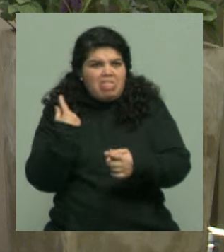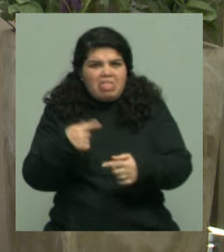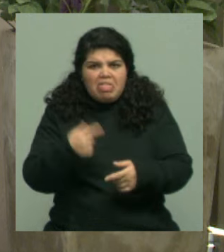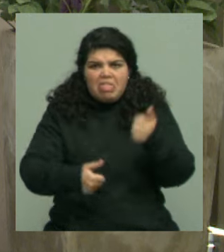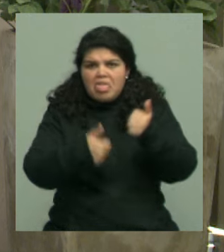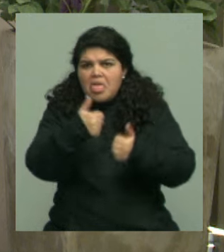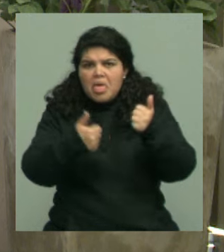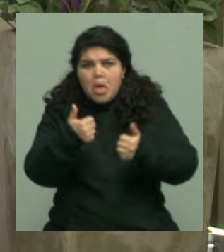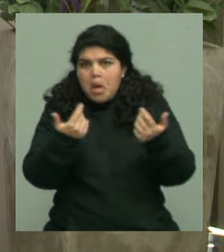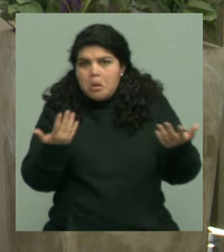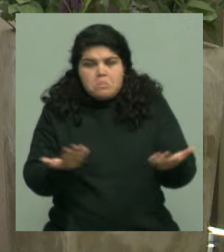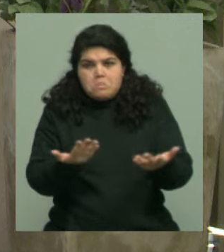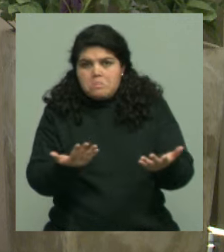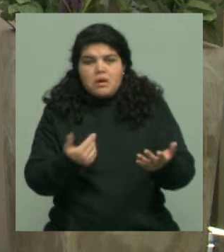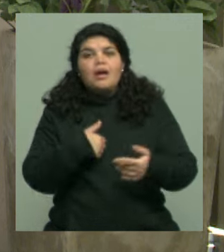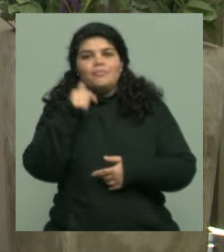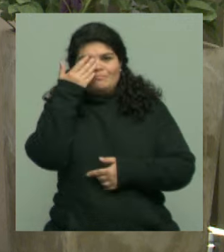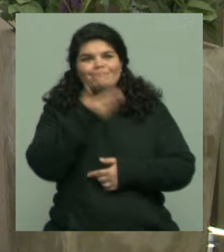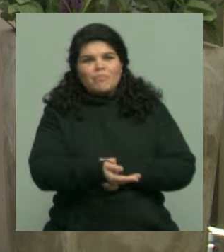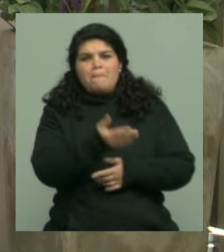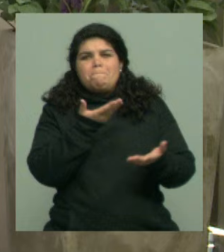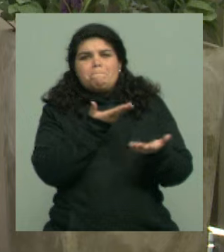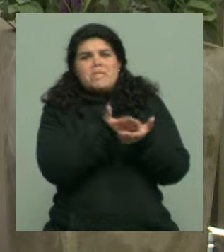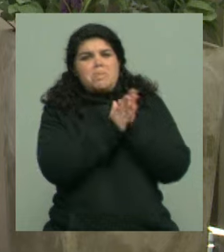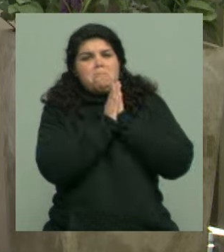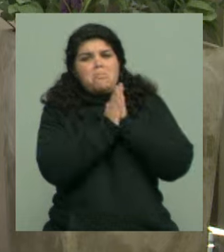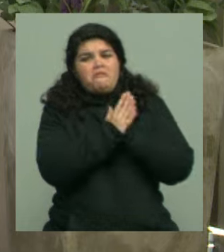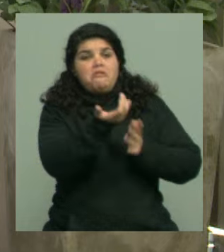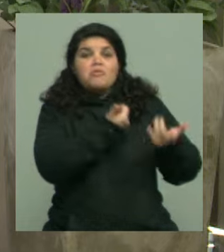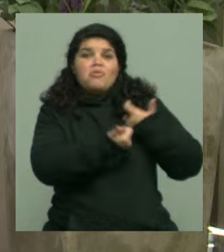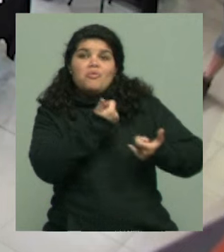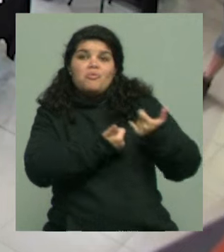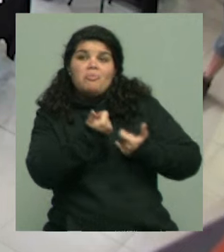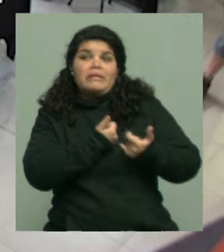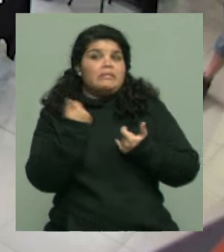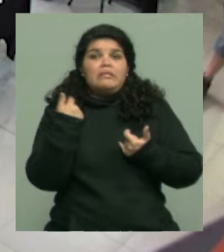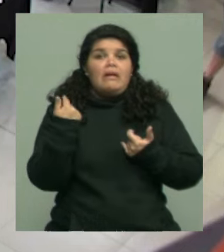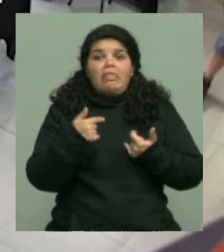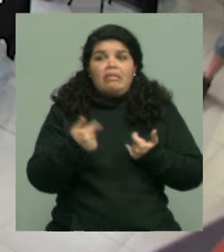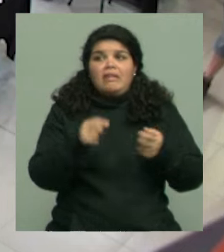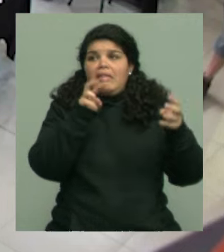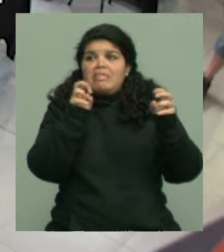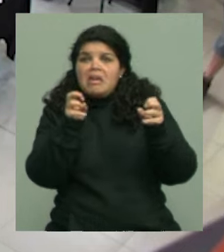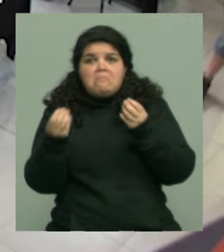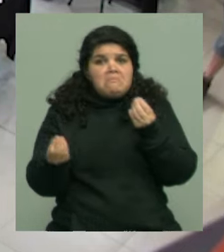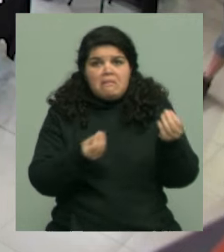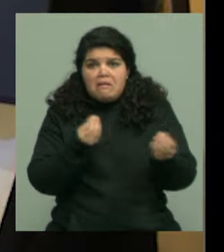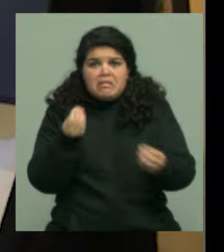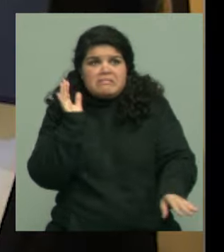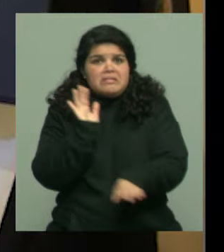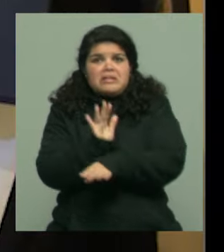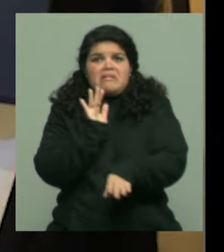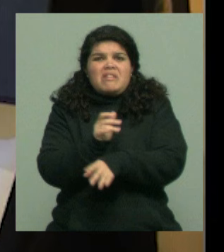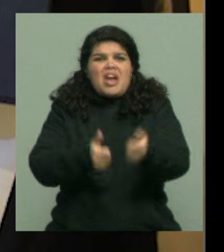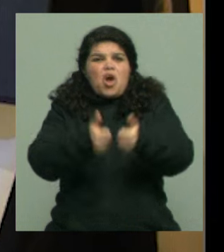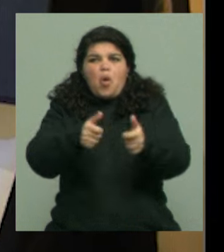que te vamos a pedir, Leo, que nos cuentes un poquito de qué se trata, pensando en toda esa gente como yo que no tiene mucho conocimiento de esto que